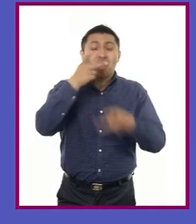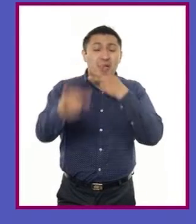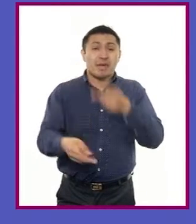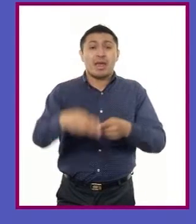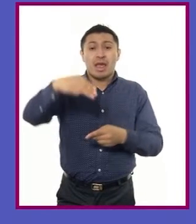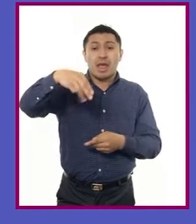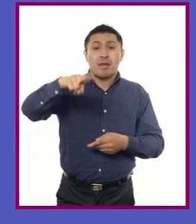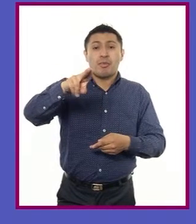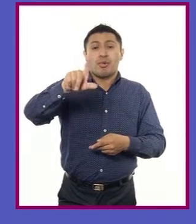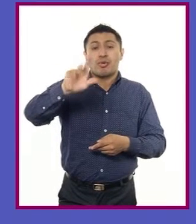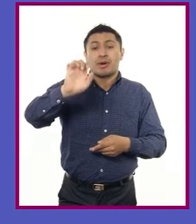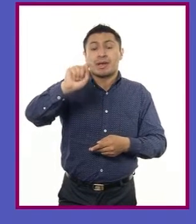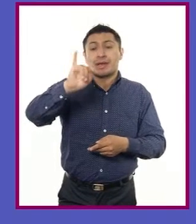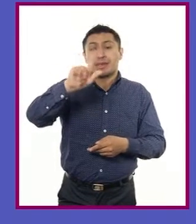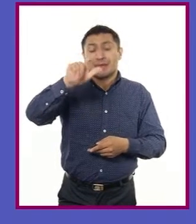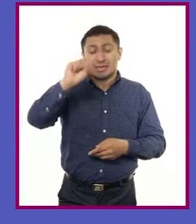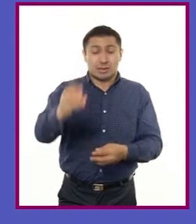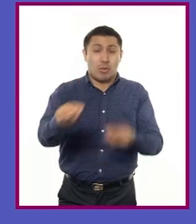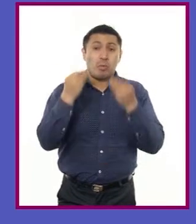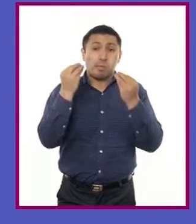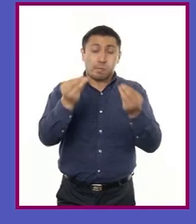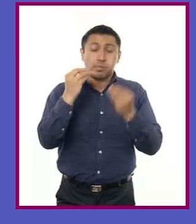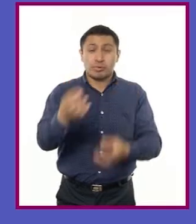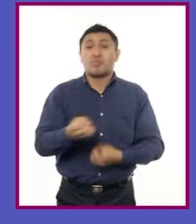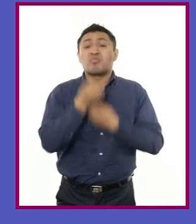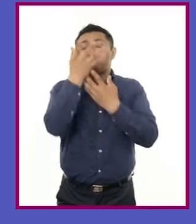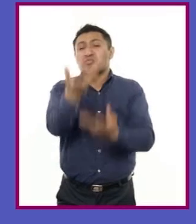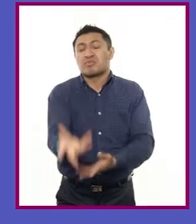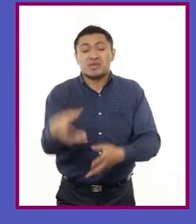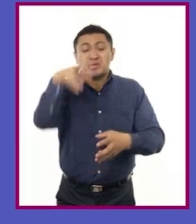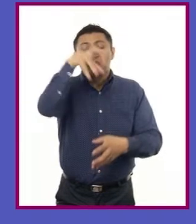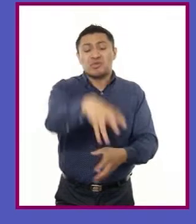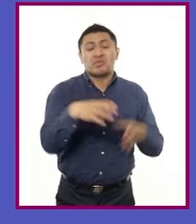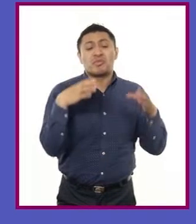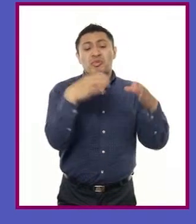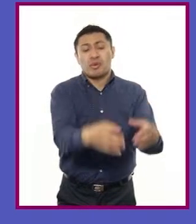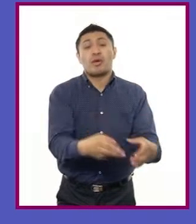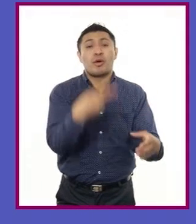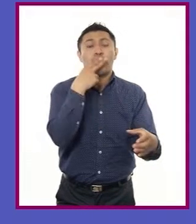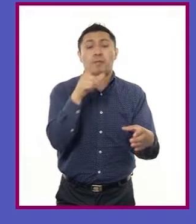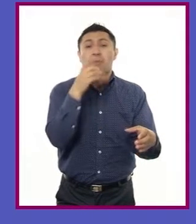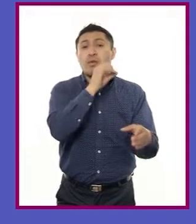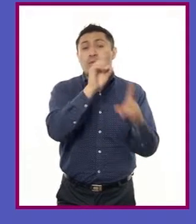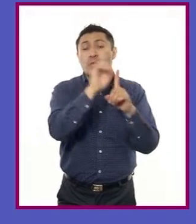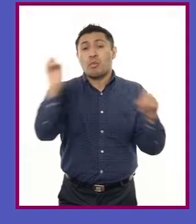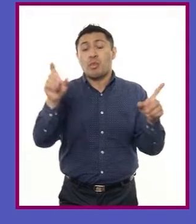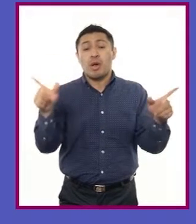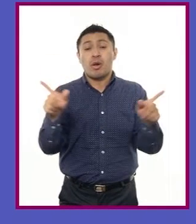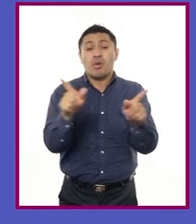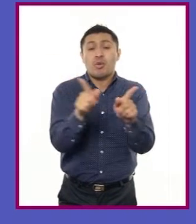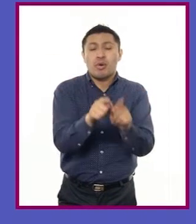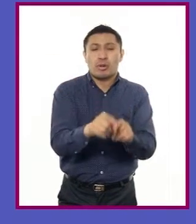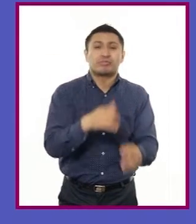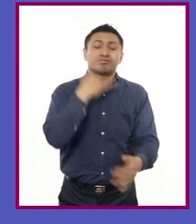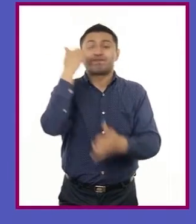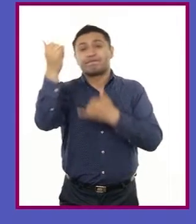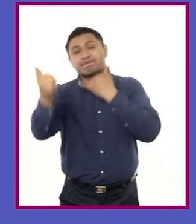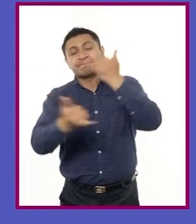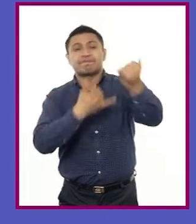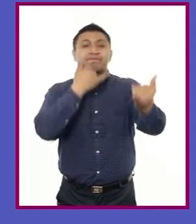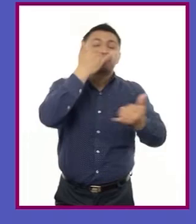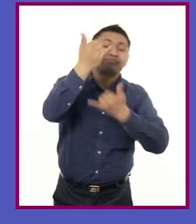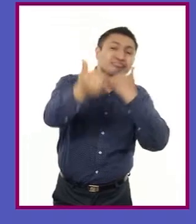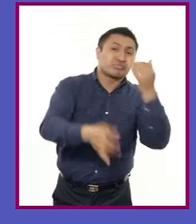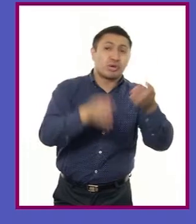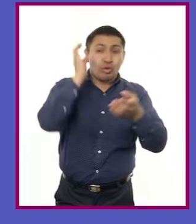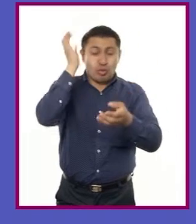muletillas y expresiones locales, empleo de oraciones cortas, abundancia de errores en la